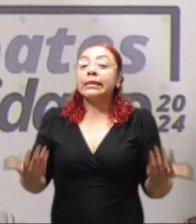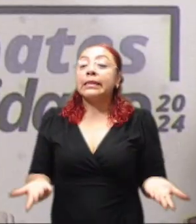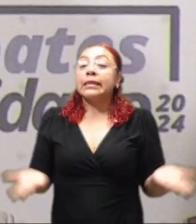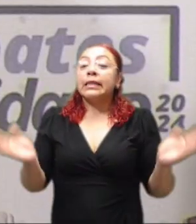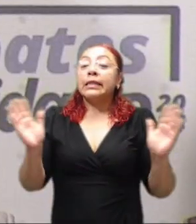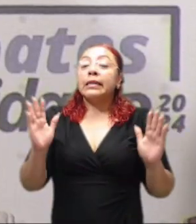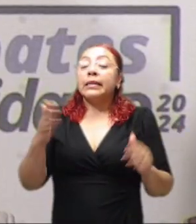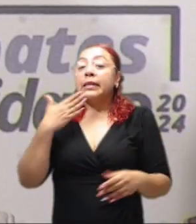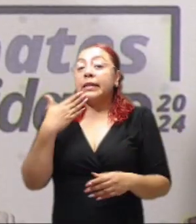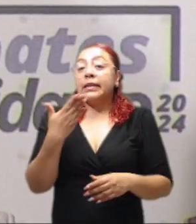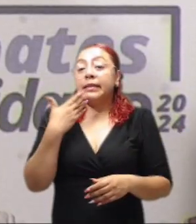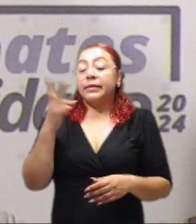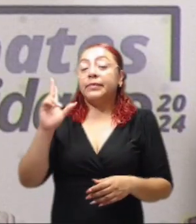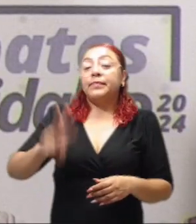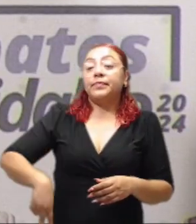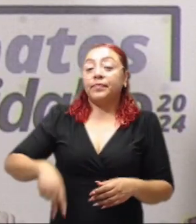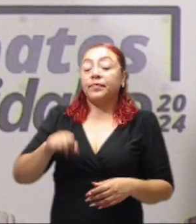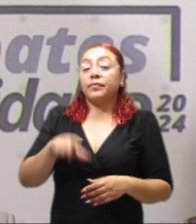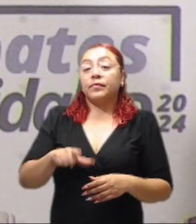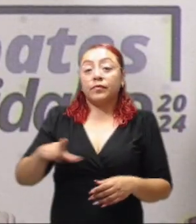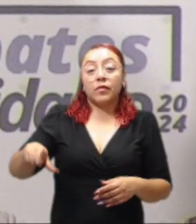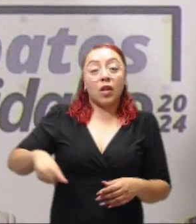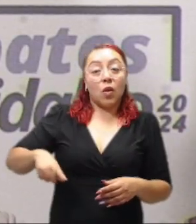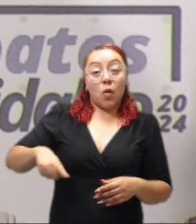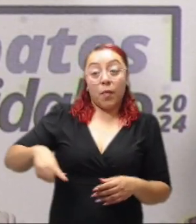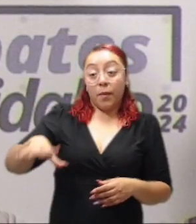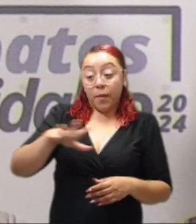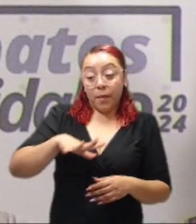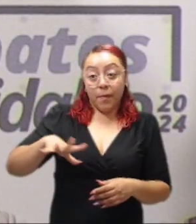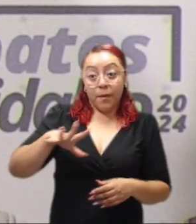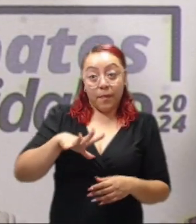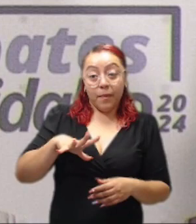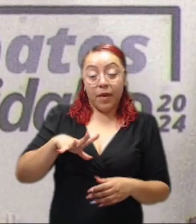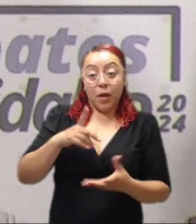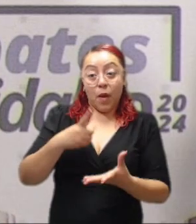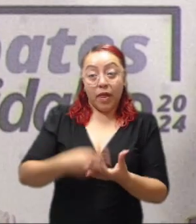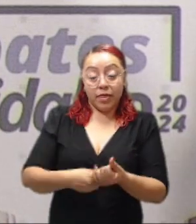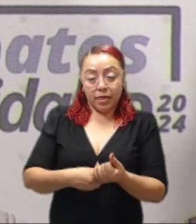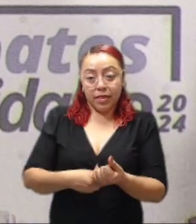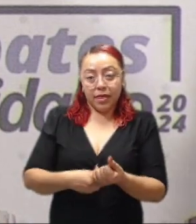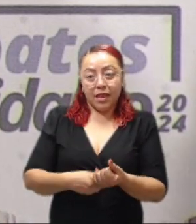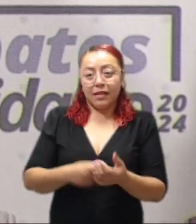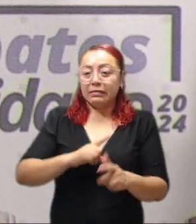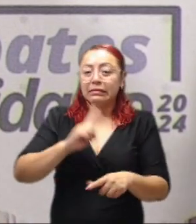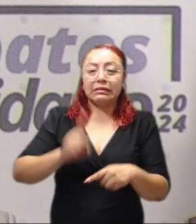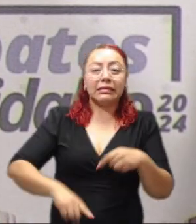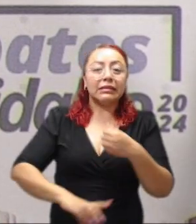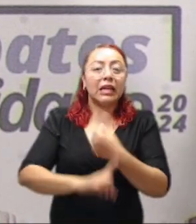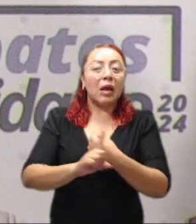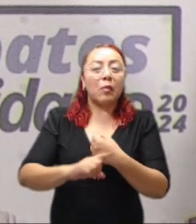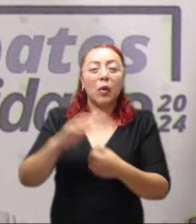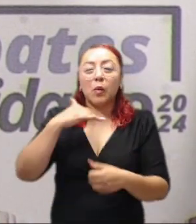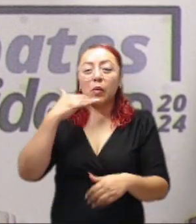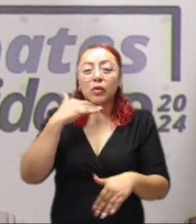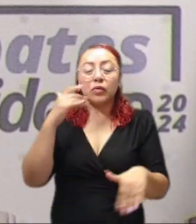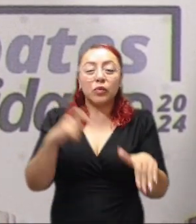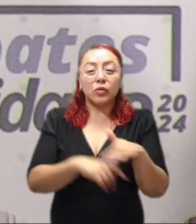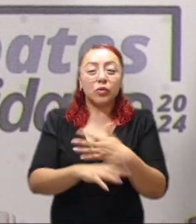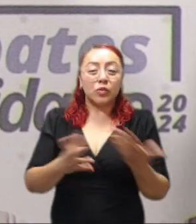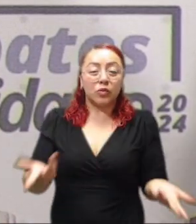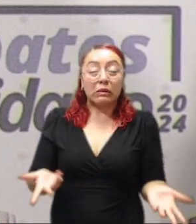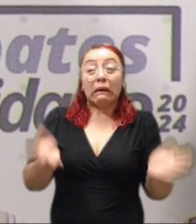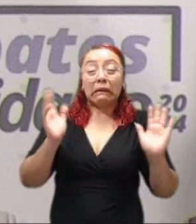administración pública municipal se erradique la corrupción hemos tenido gobiernos anteriores corruptos